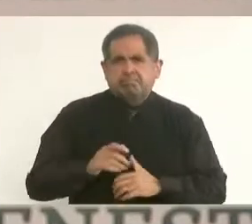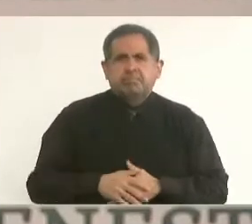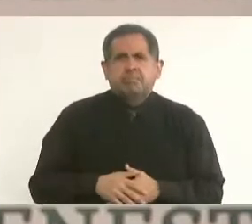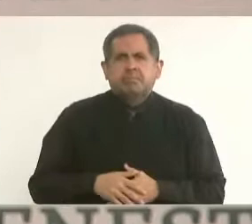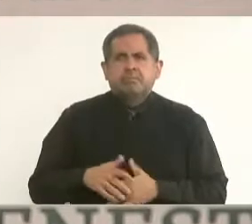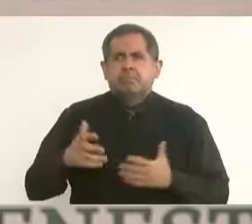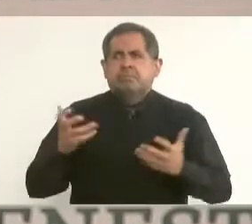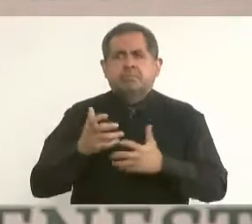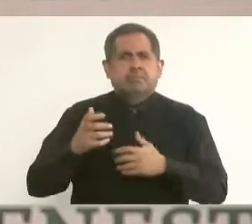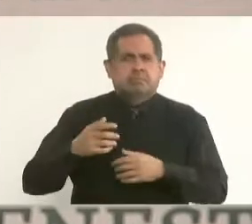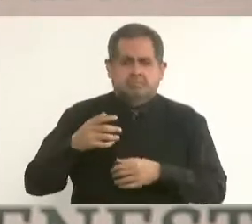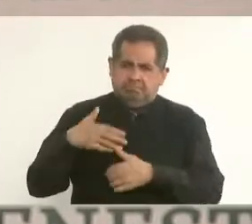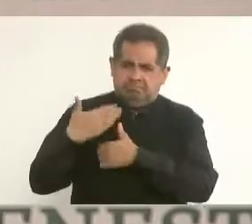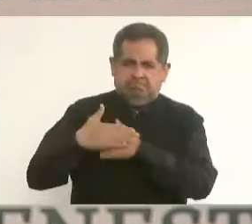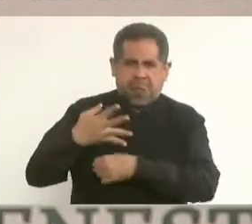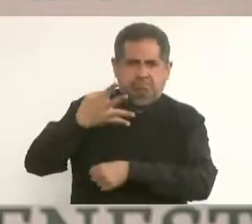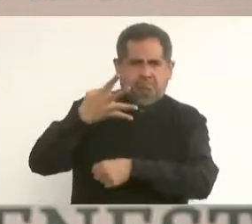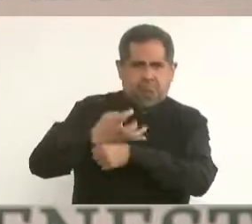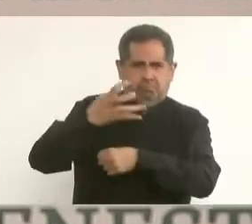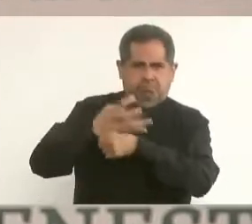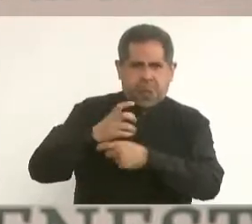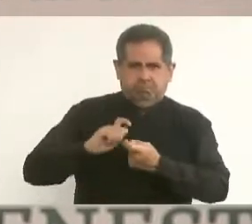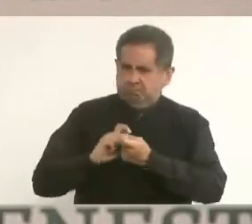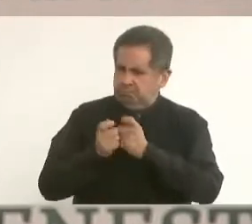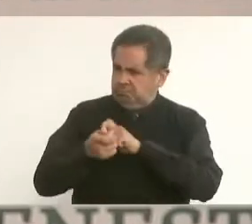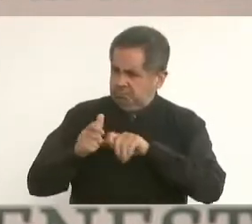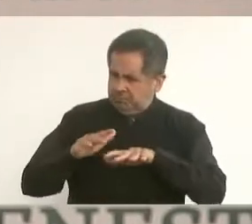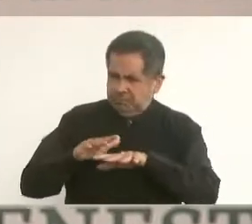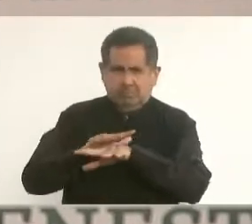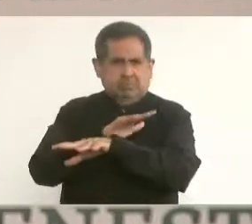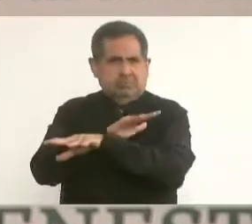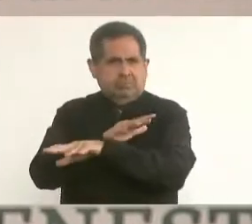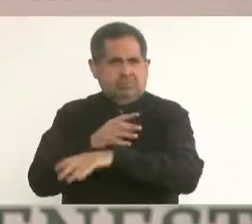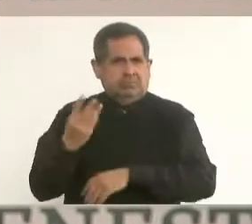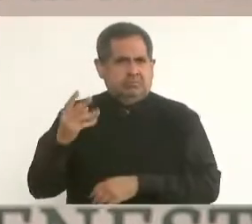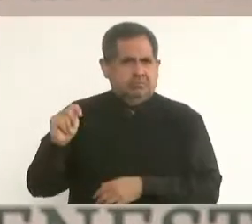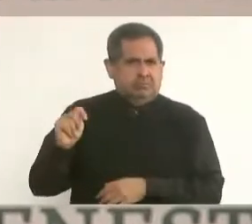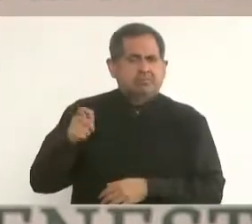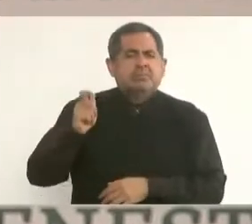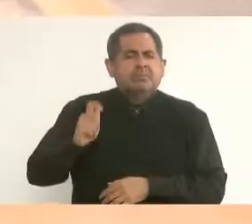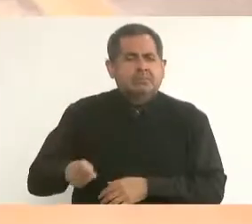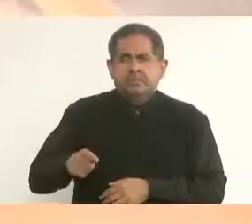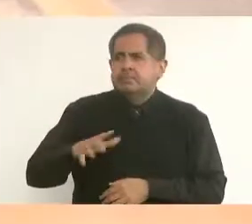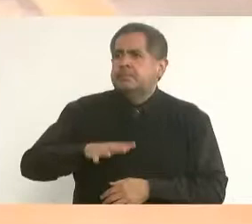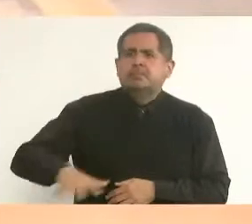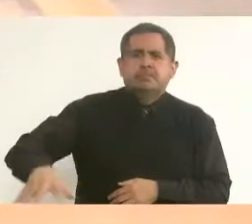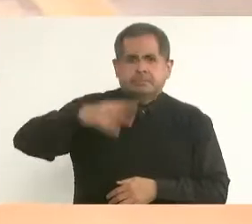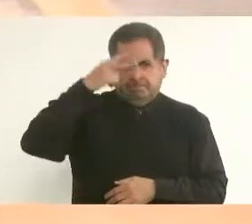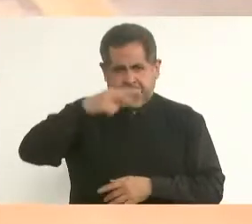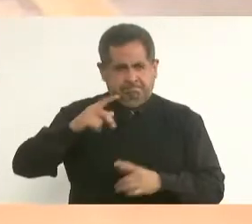llevar a cabo la cuarta transformación de la vida pública de México.